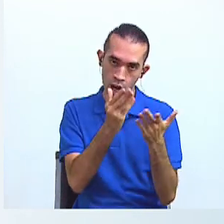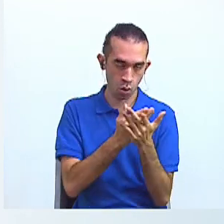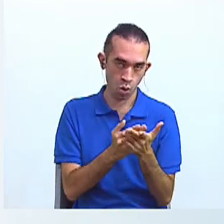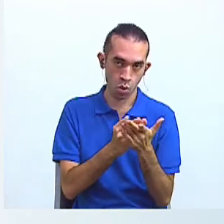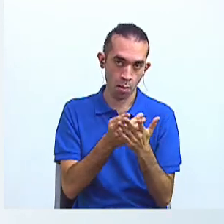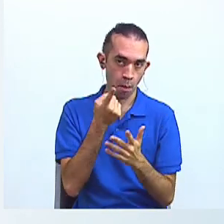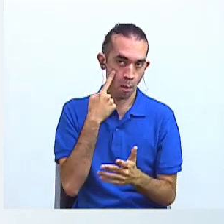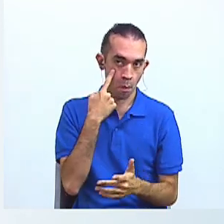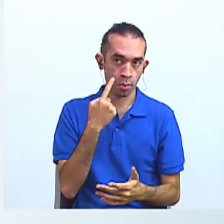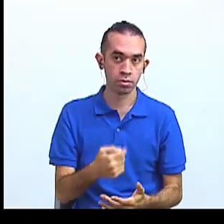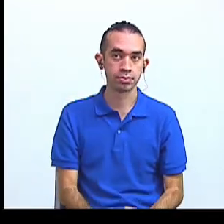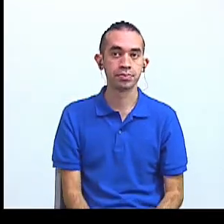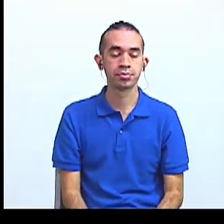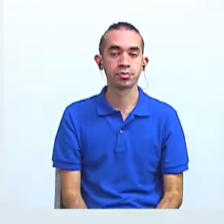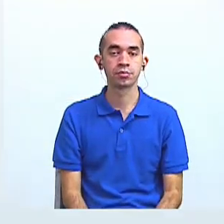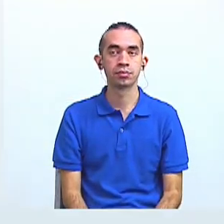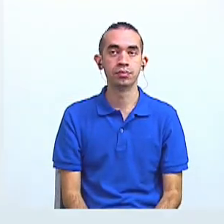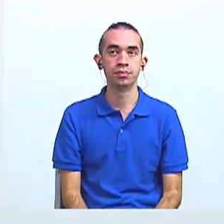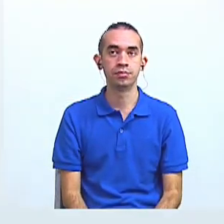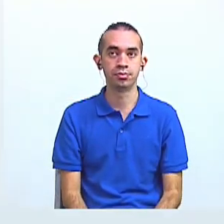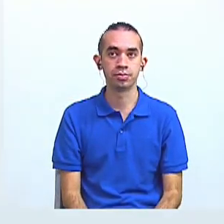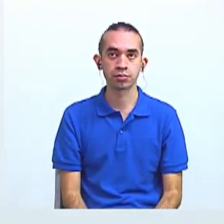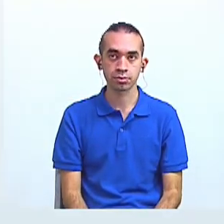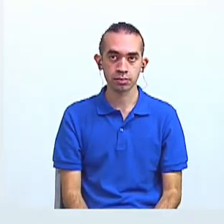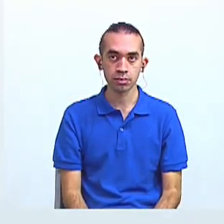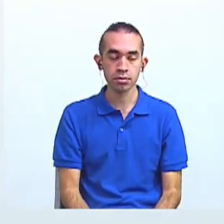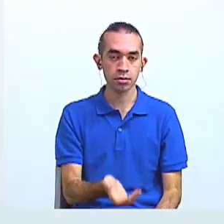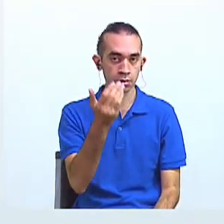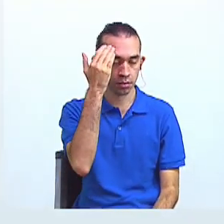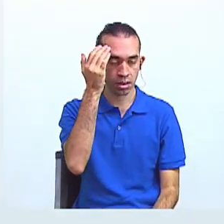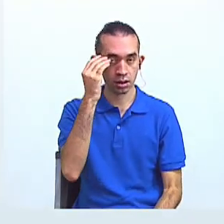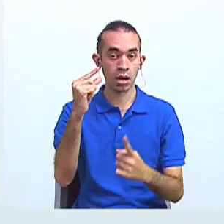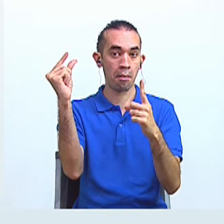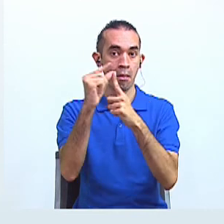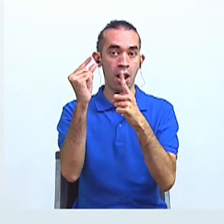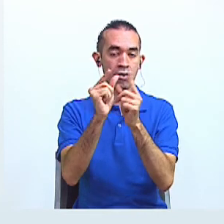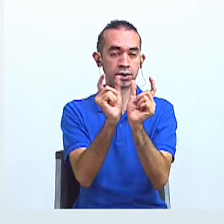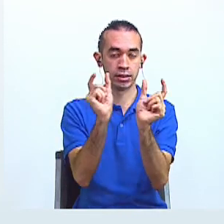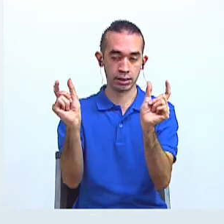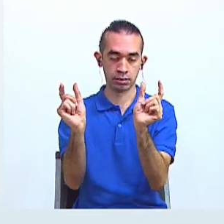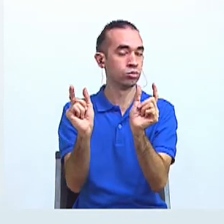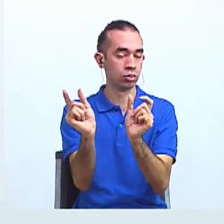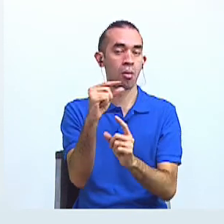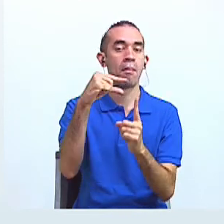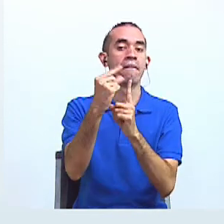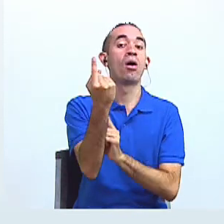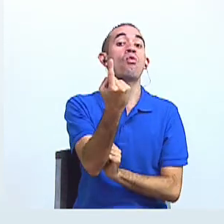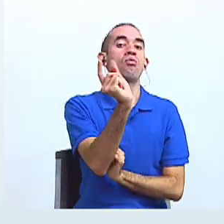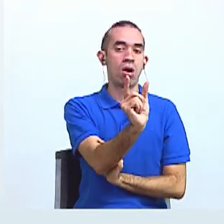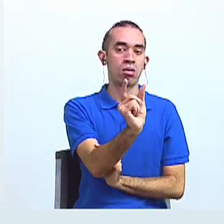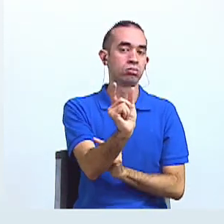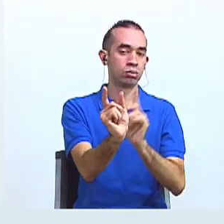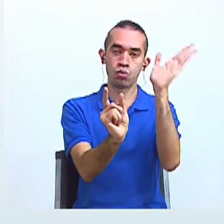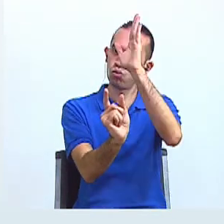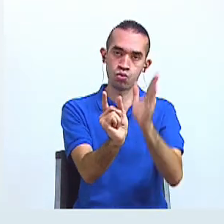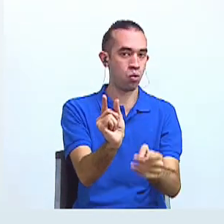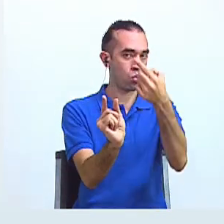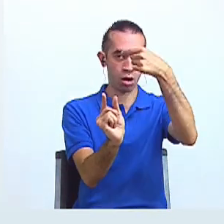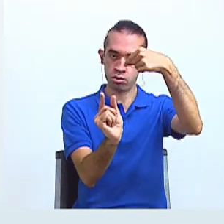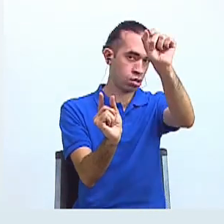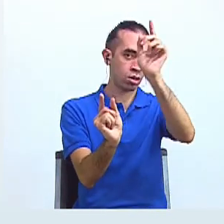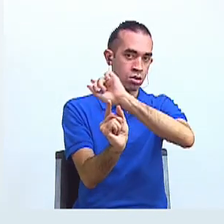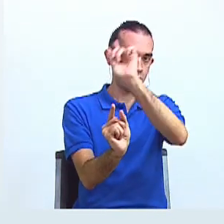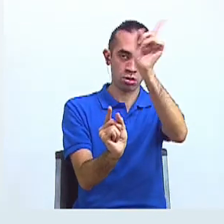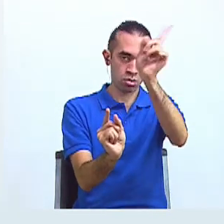casos. ¿Usted sabía que la palabra de una sola sílaba no se acentúa nunca